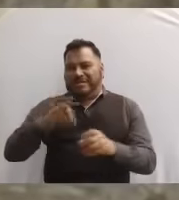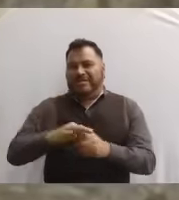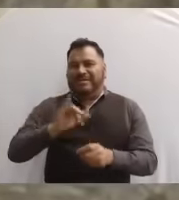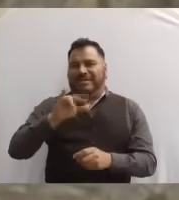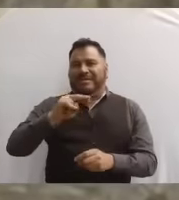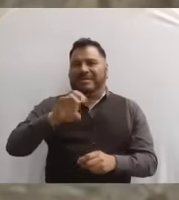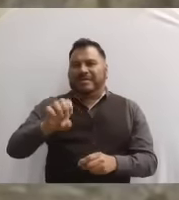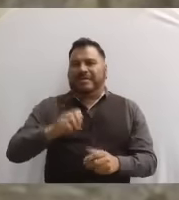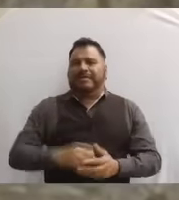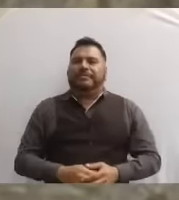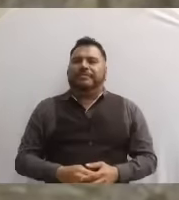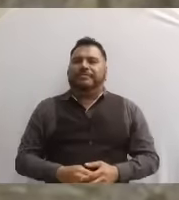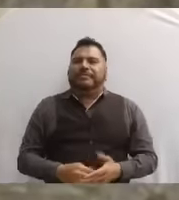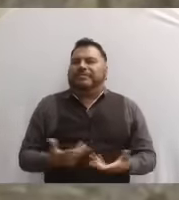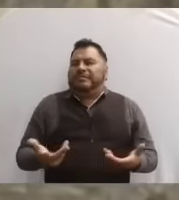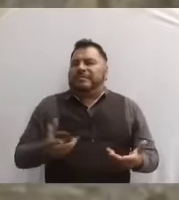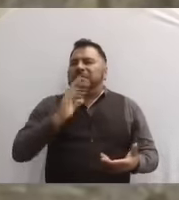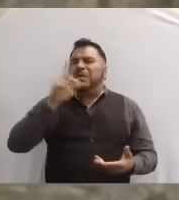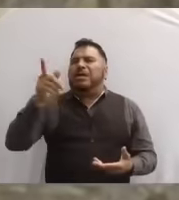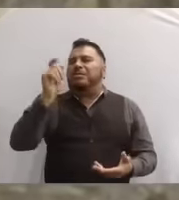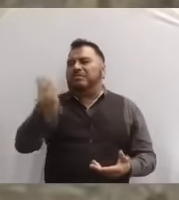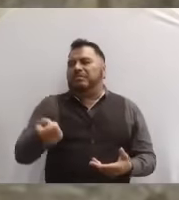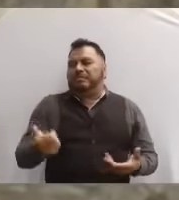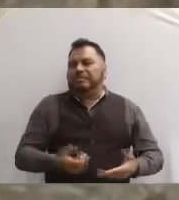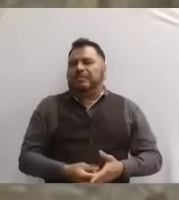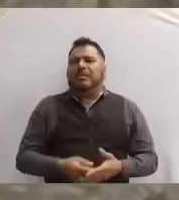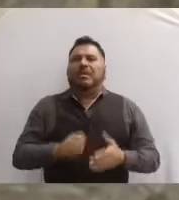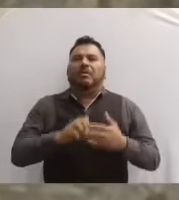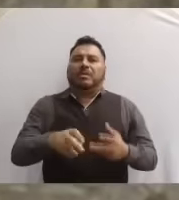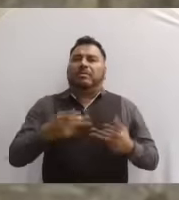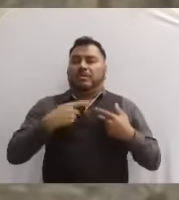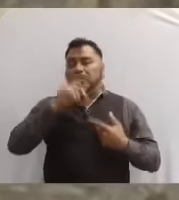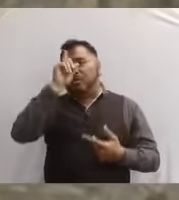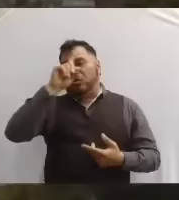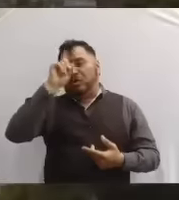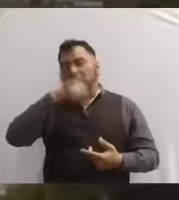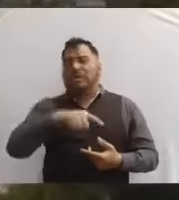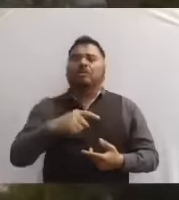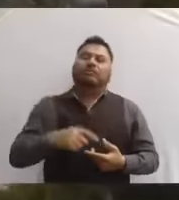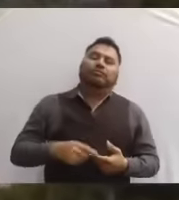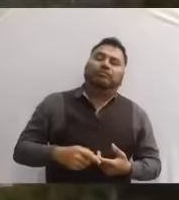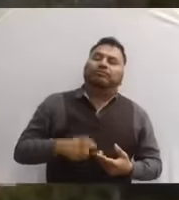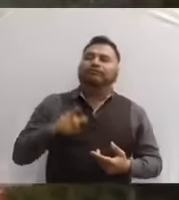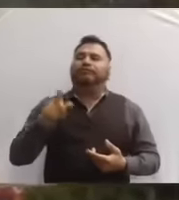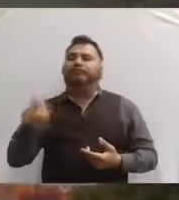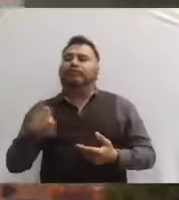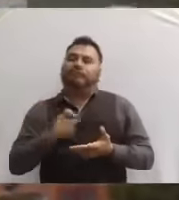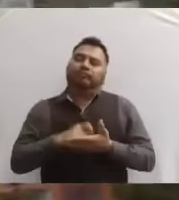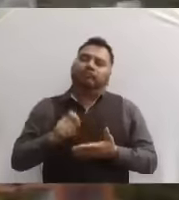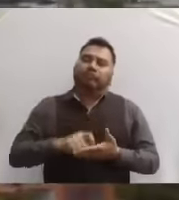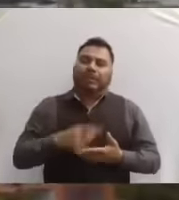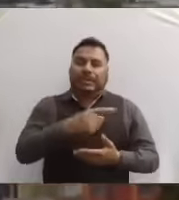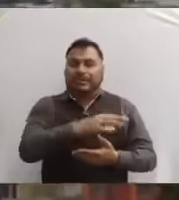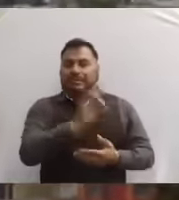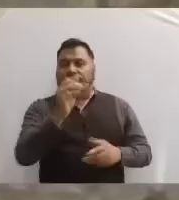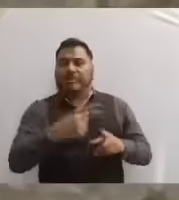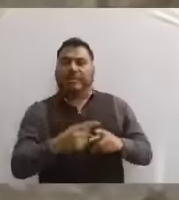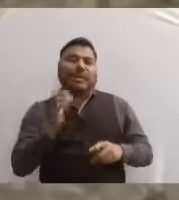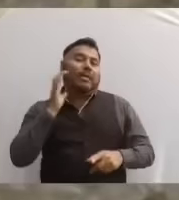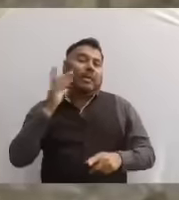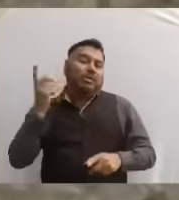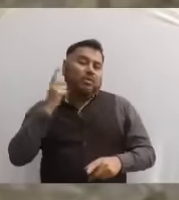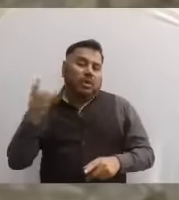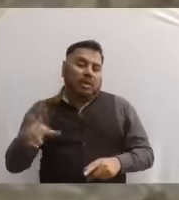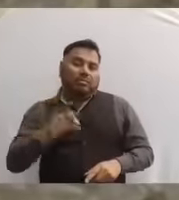Electoral, ¿qué es mejor? ¿Que los consejeros electorales los elija la Cámara de